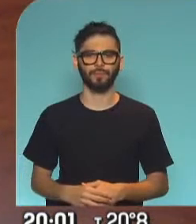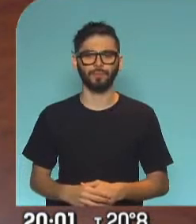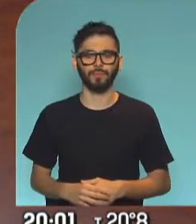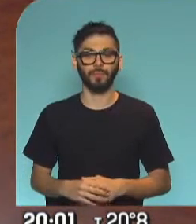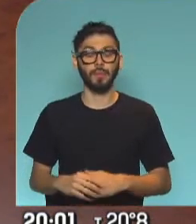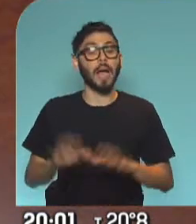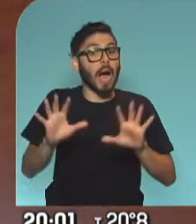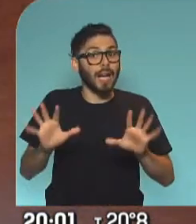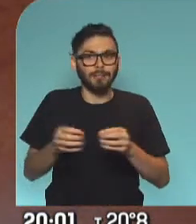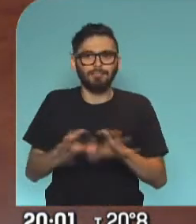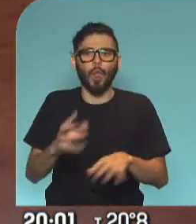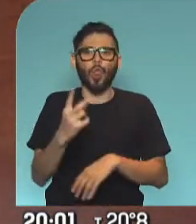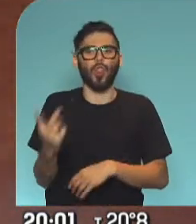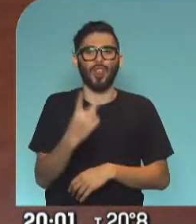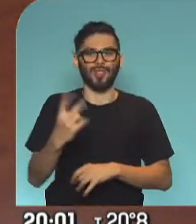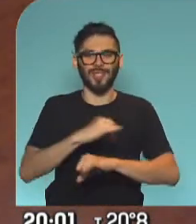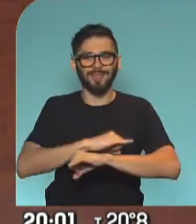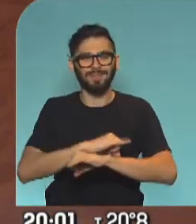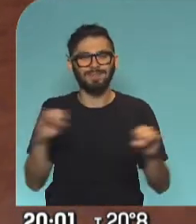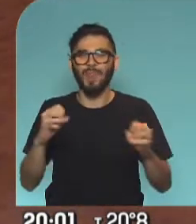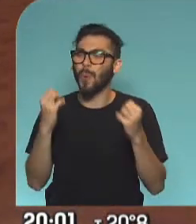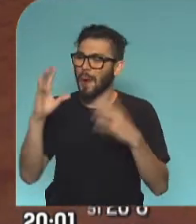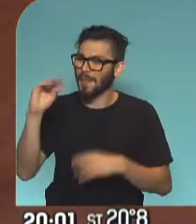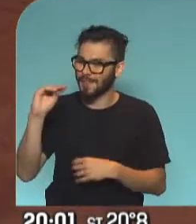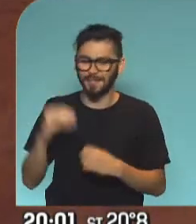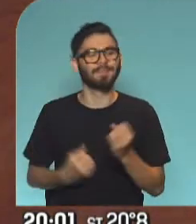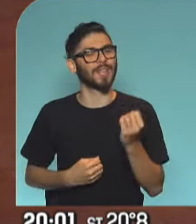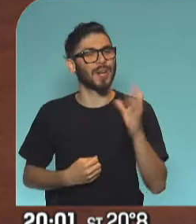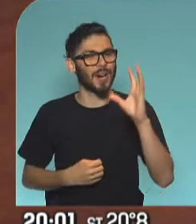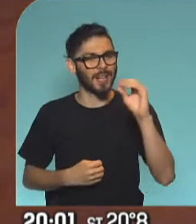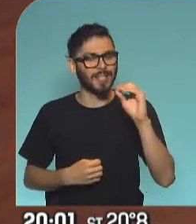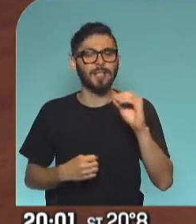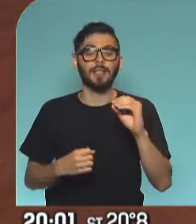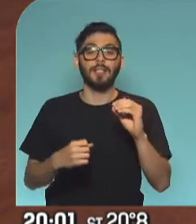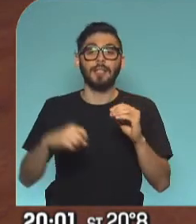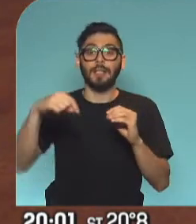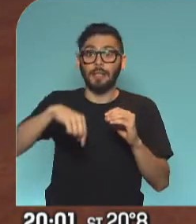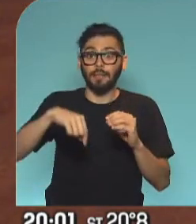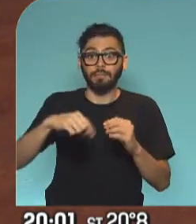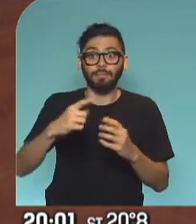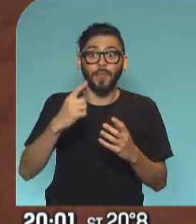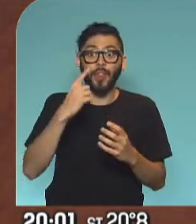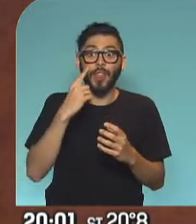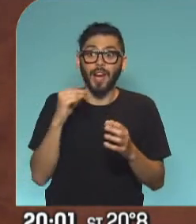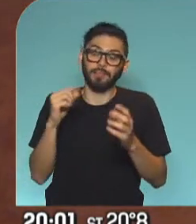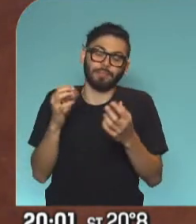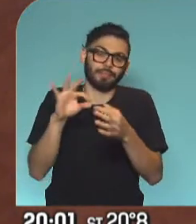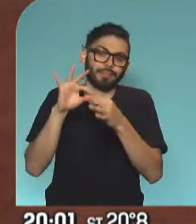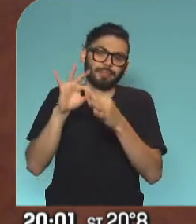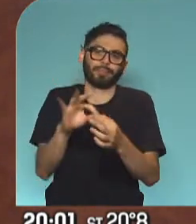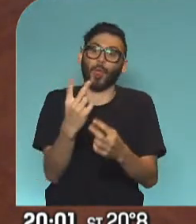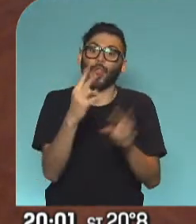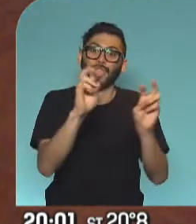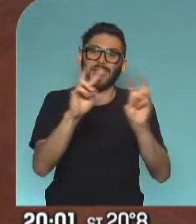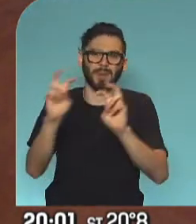Y así abrimos estas dos horas de información. Muy buenas noches. ¿Cómo están? Muy buenas noches. Por supuesto que gran parte de esta edición se llevará con esos dos temas y fundamentalmente nos vamos a